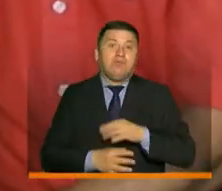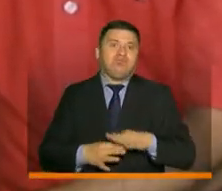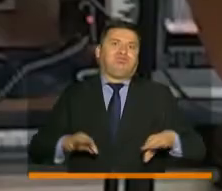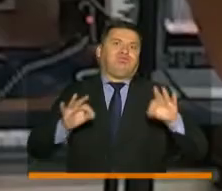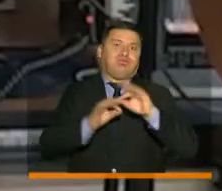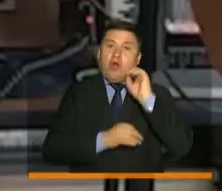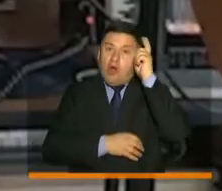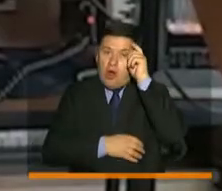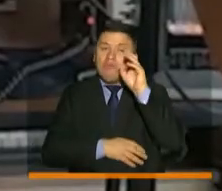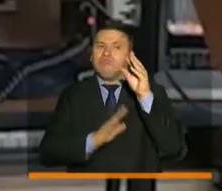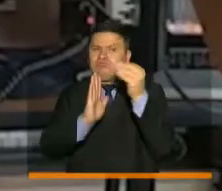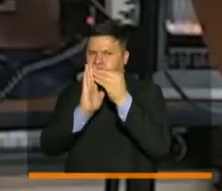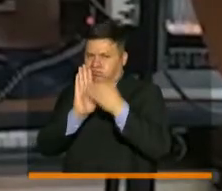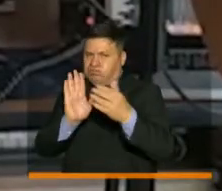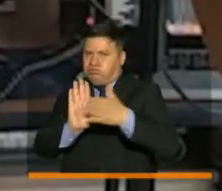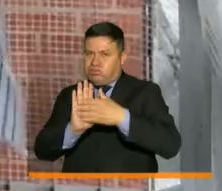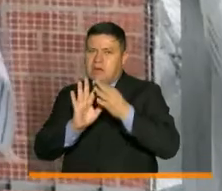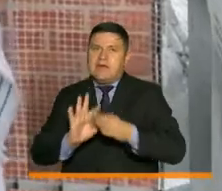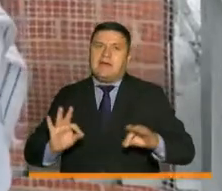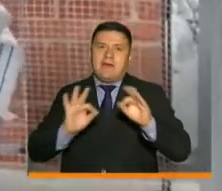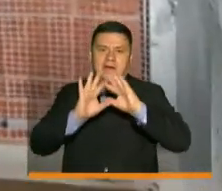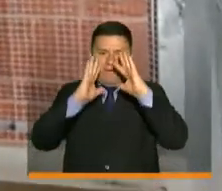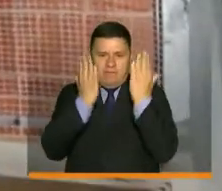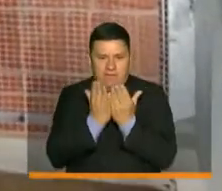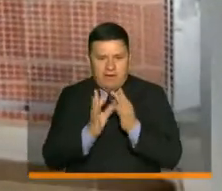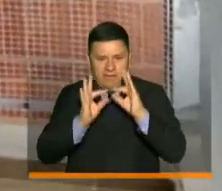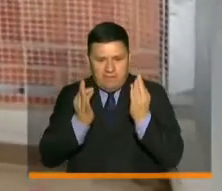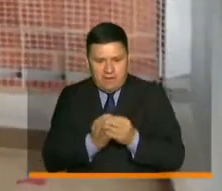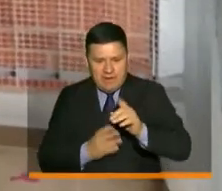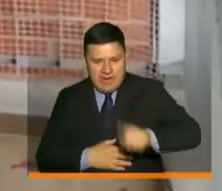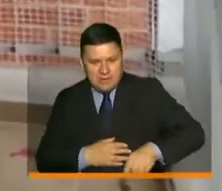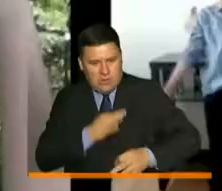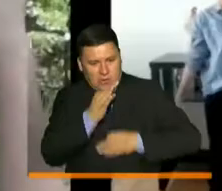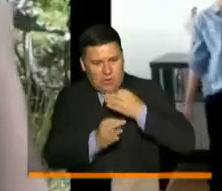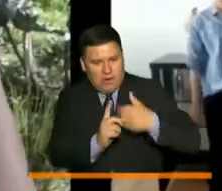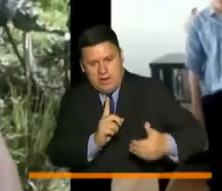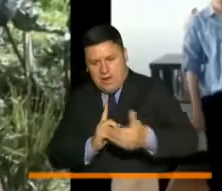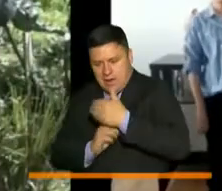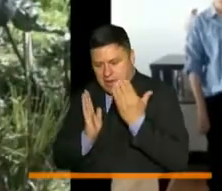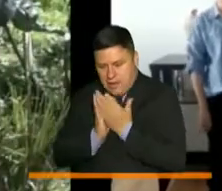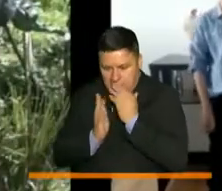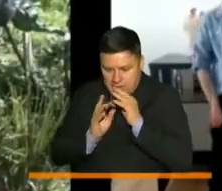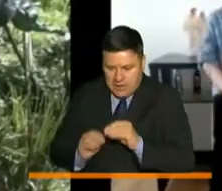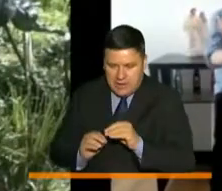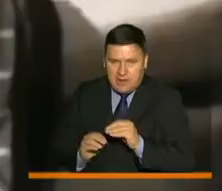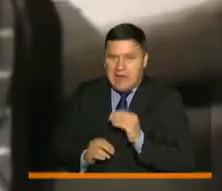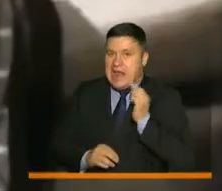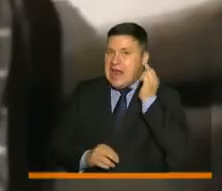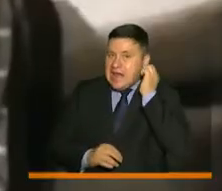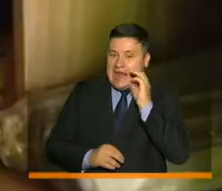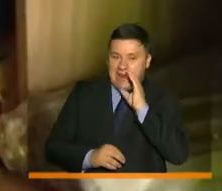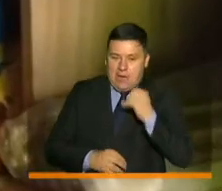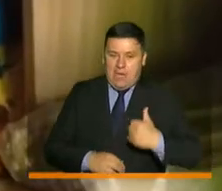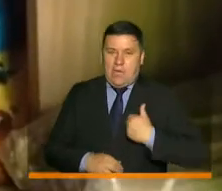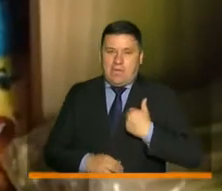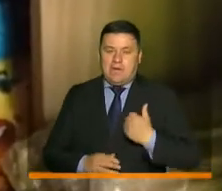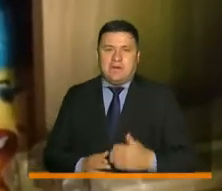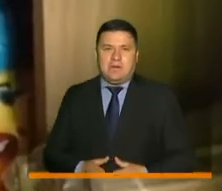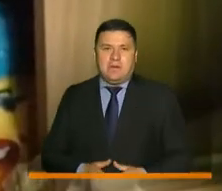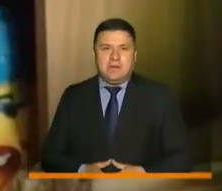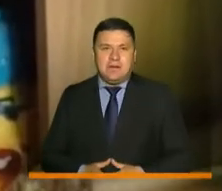Nacional continúa consolidando la alianza familia-escuela que cuida, protege y educa a nuestros niños, niñas y